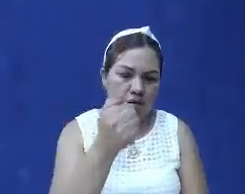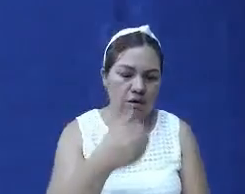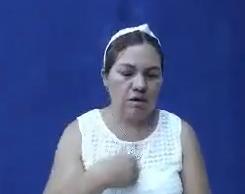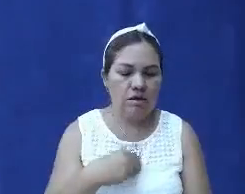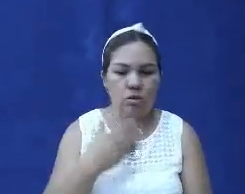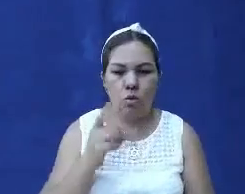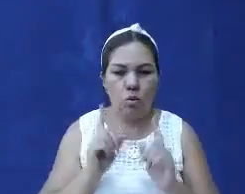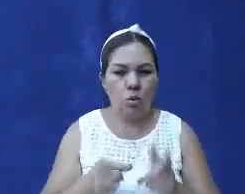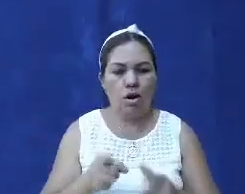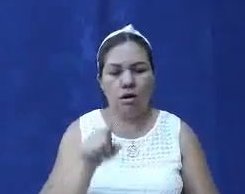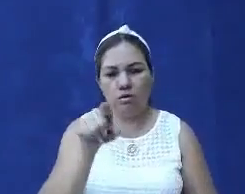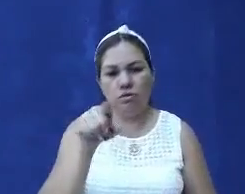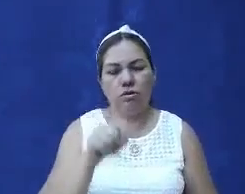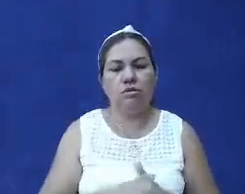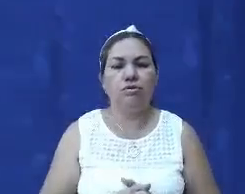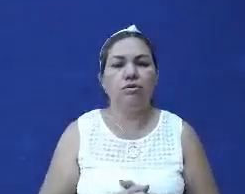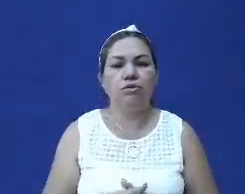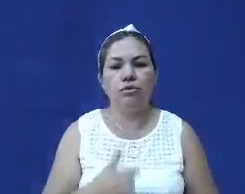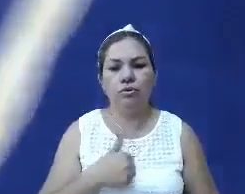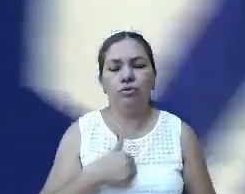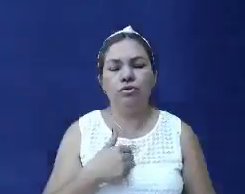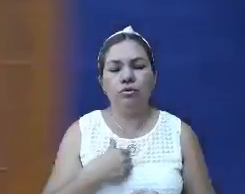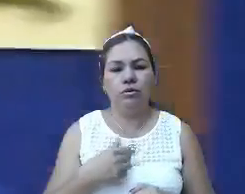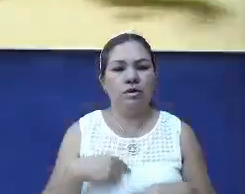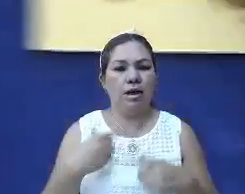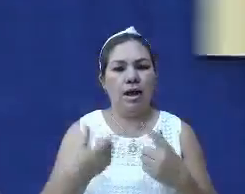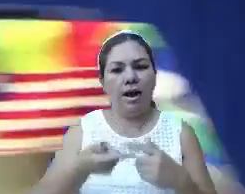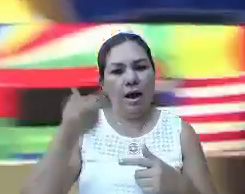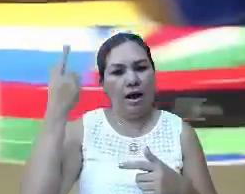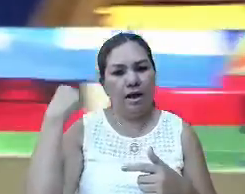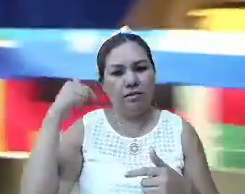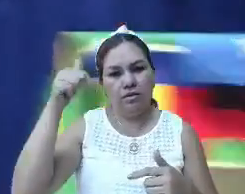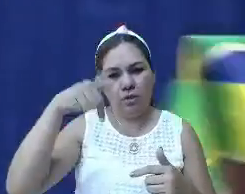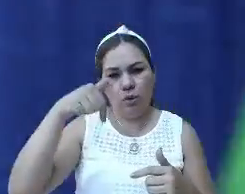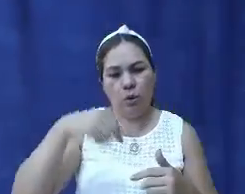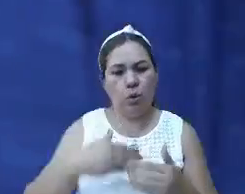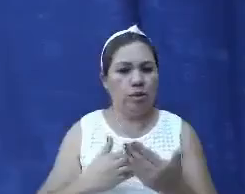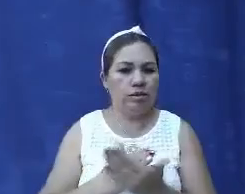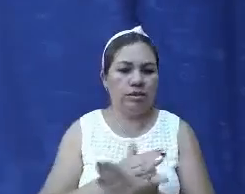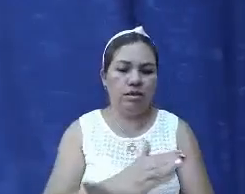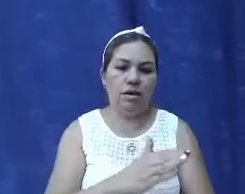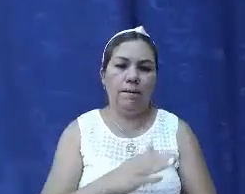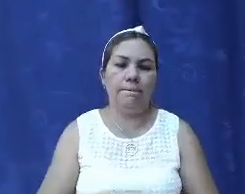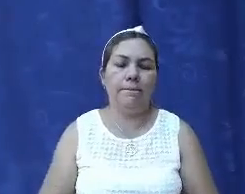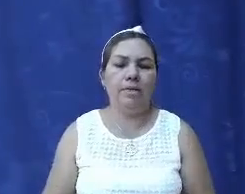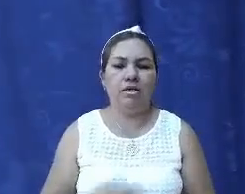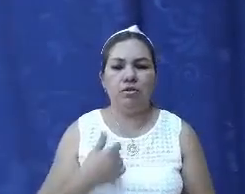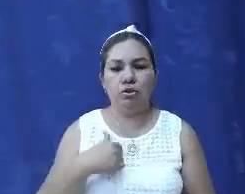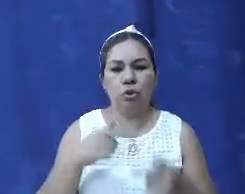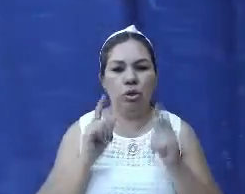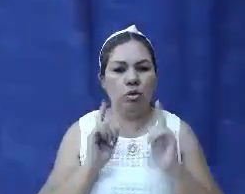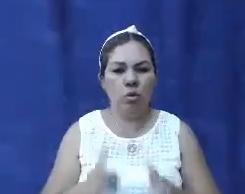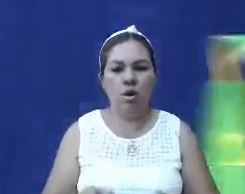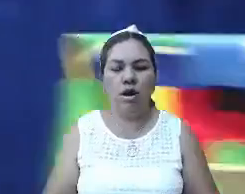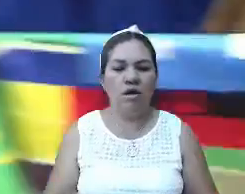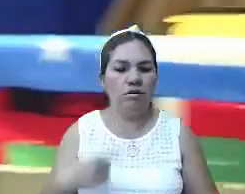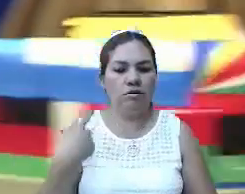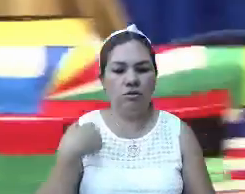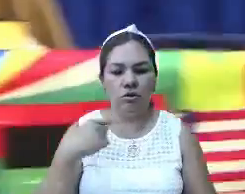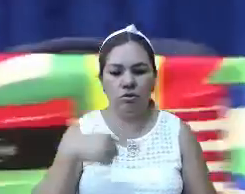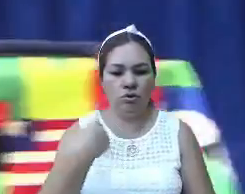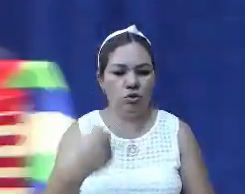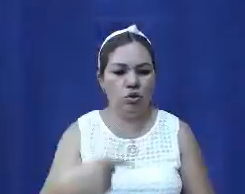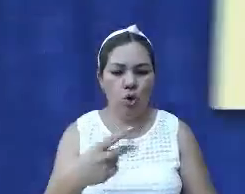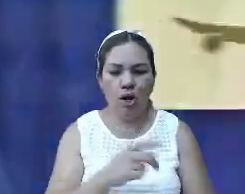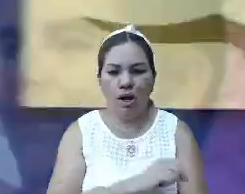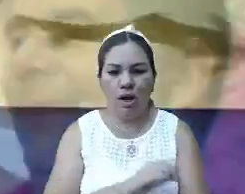contigo? El Señor dice, yo soy el mismo de ayer, hoy y por los siglos. Yo soy inmutable, yo no cambio. Dice